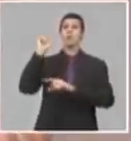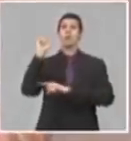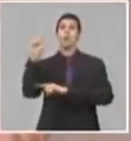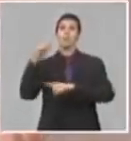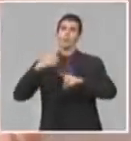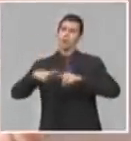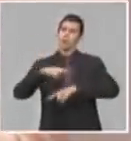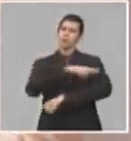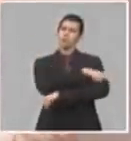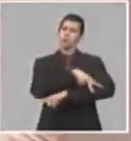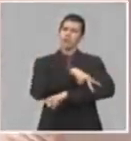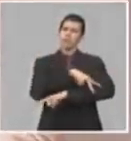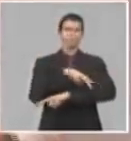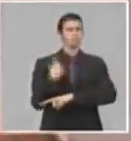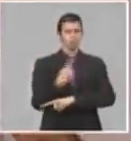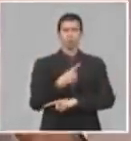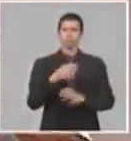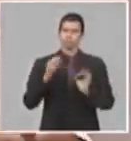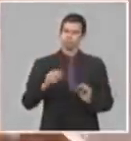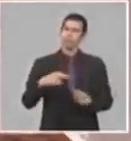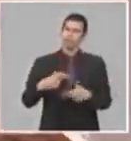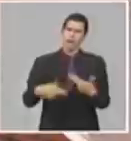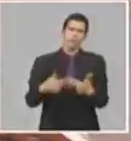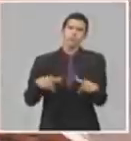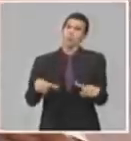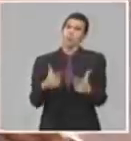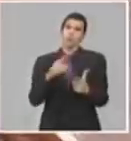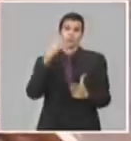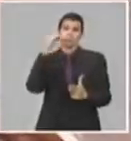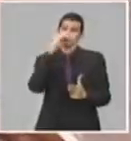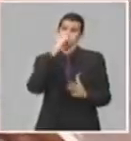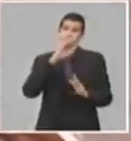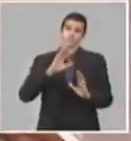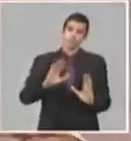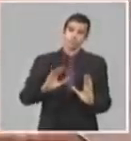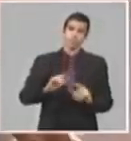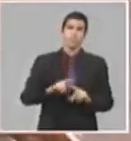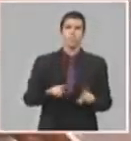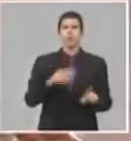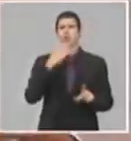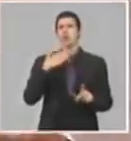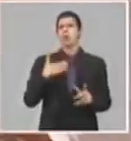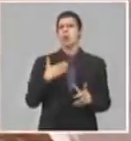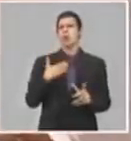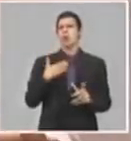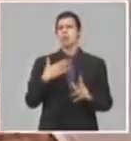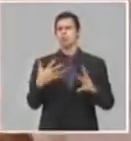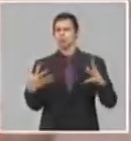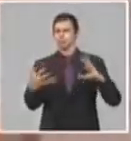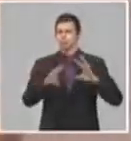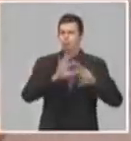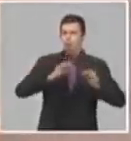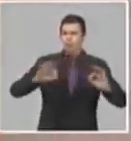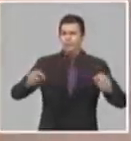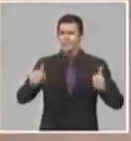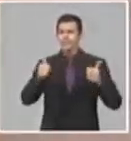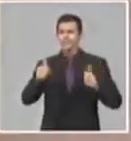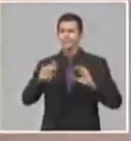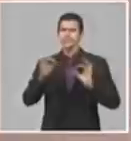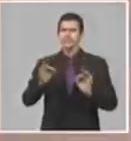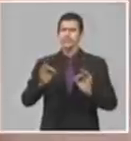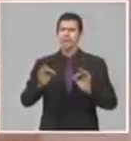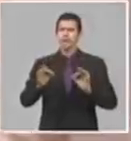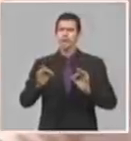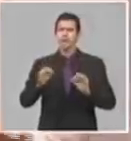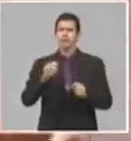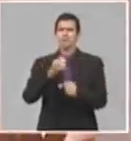a relacionar las empresas estatales que van a brindar estos servicios de exportación e importación con las formas